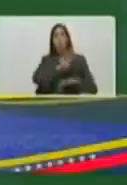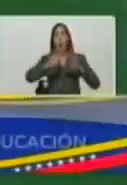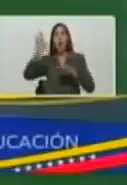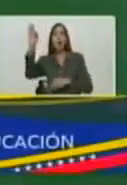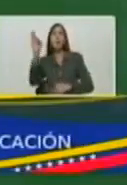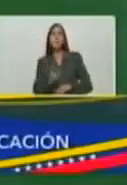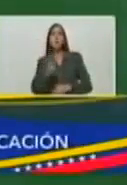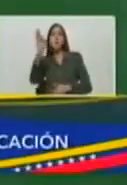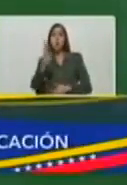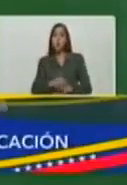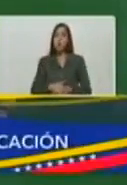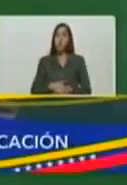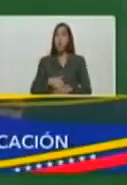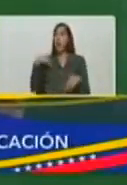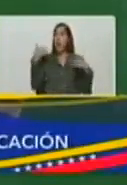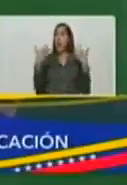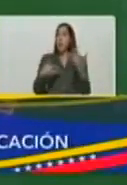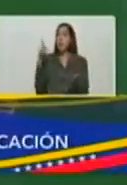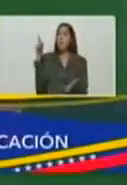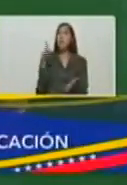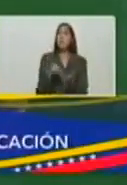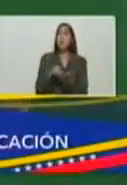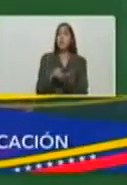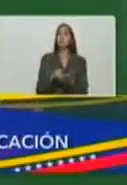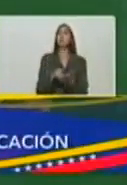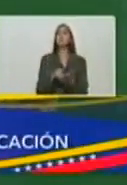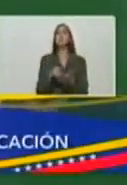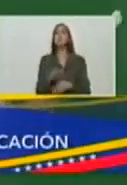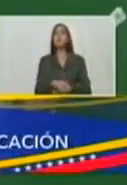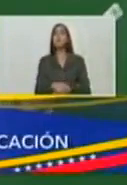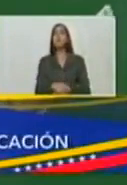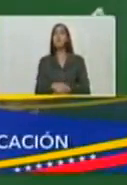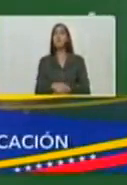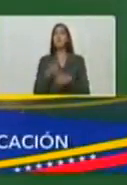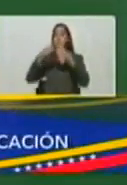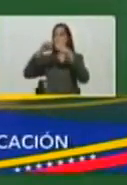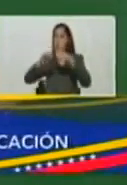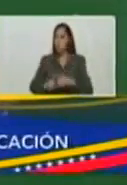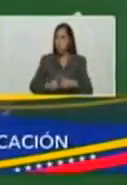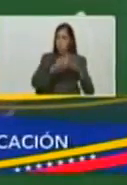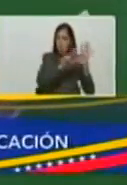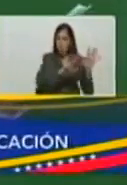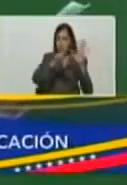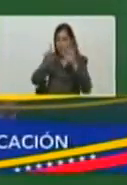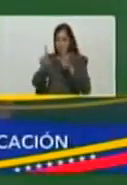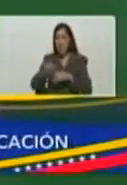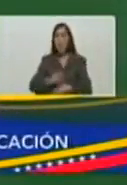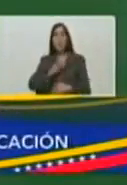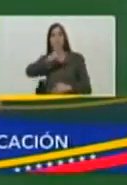86.46% a la actividad presencial. 86, me dijiste.